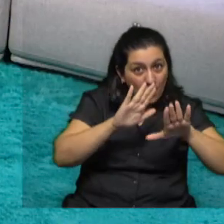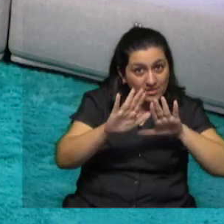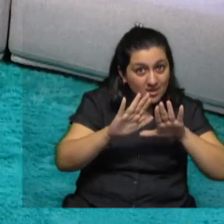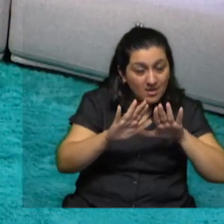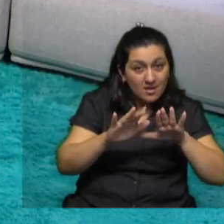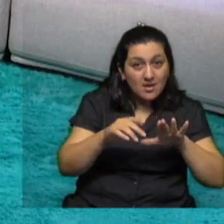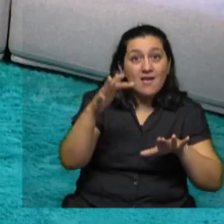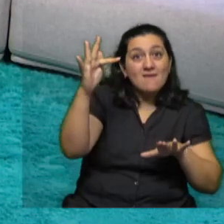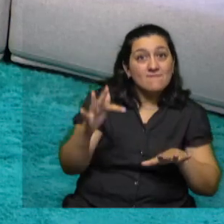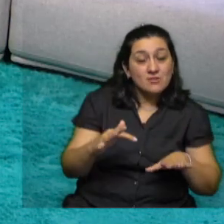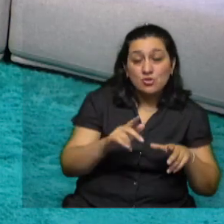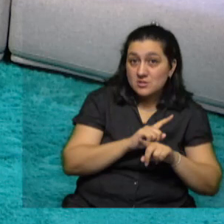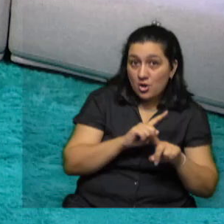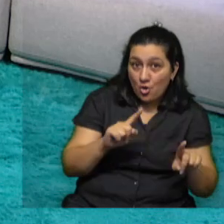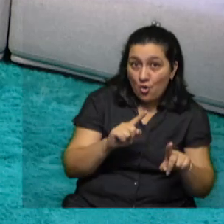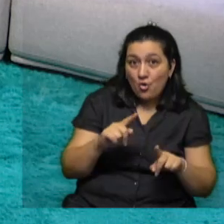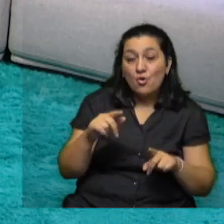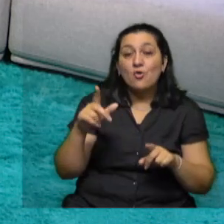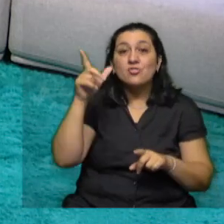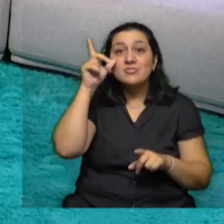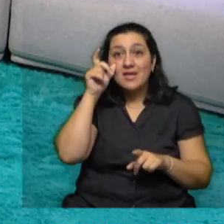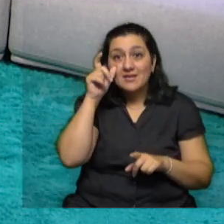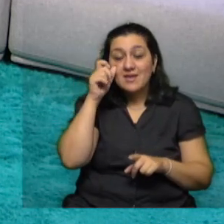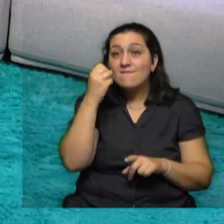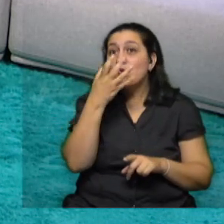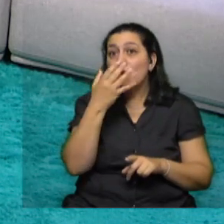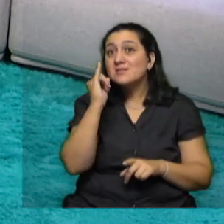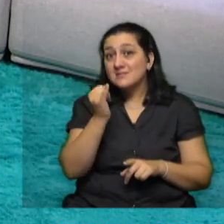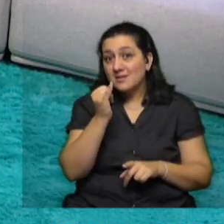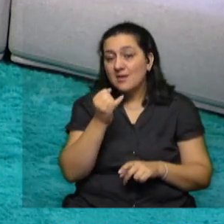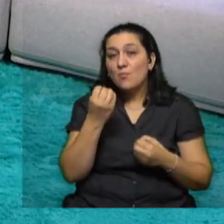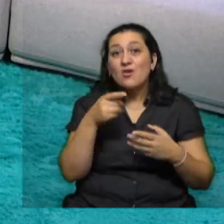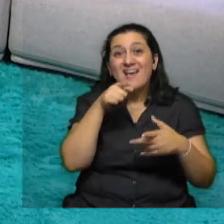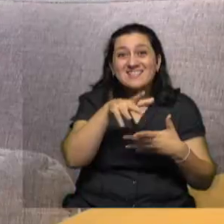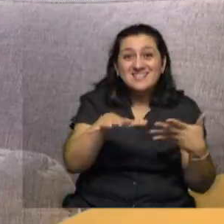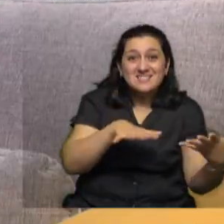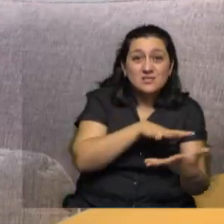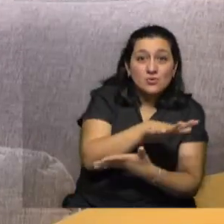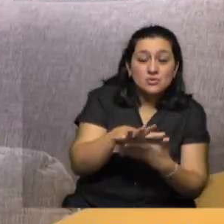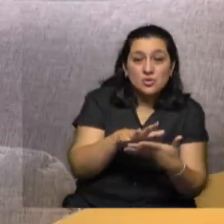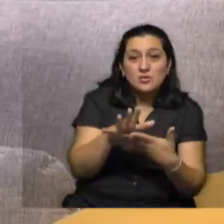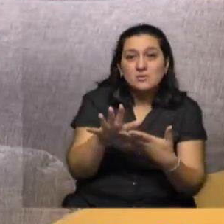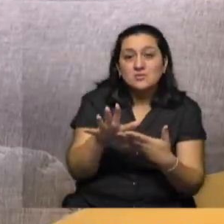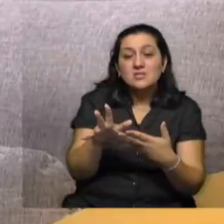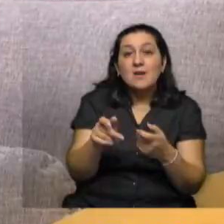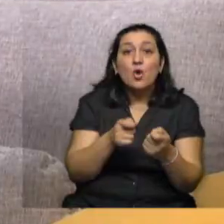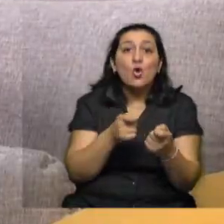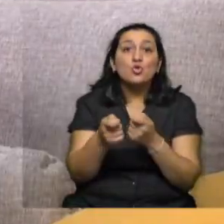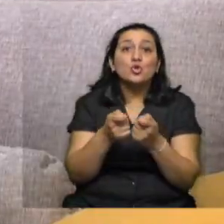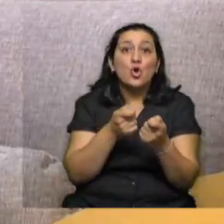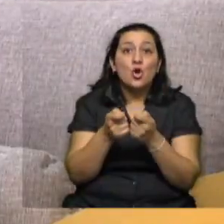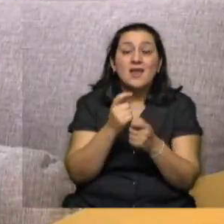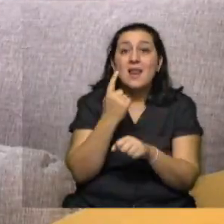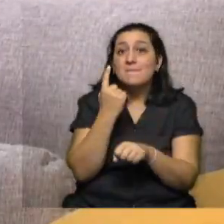dice Fito. Sí. Bien, eso se llama, tener esa situación, se llama posición de control. Y es la primera